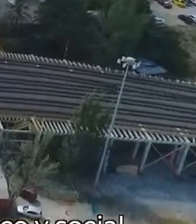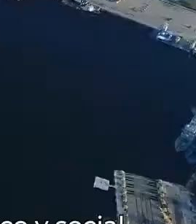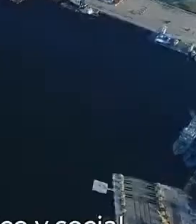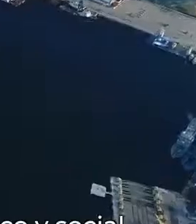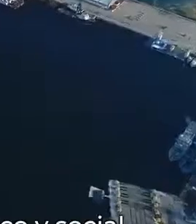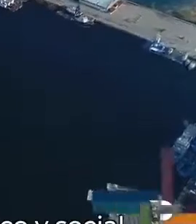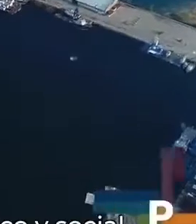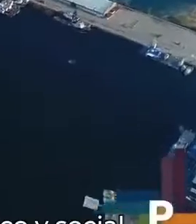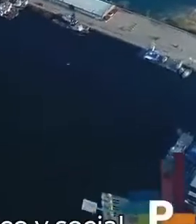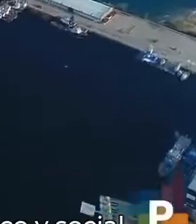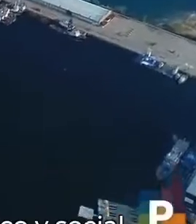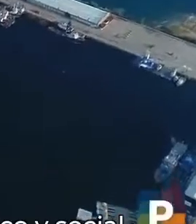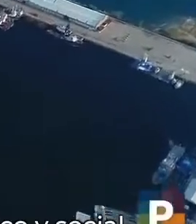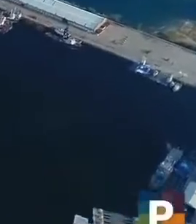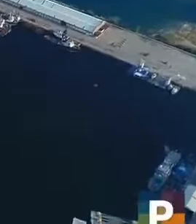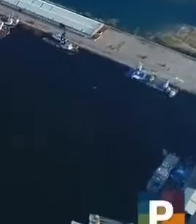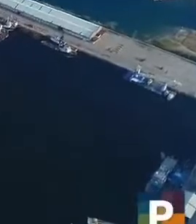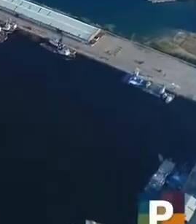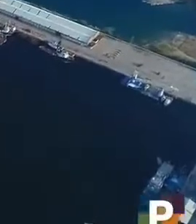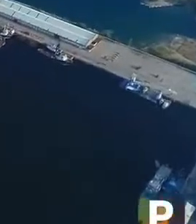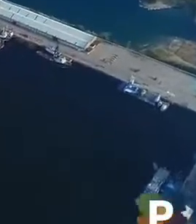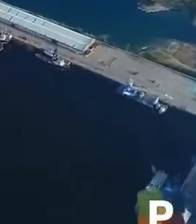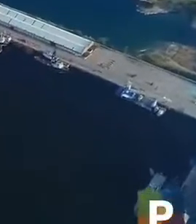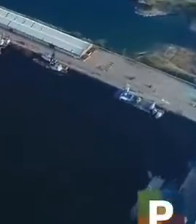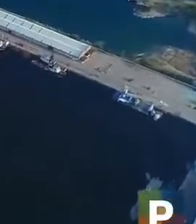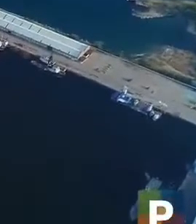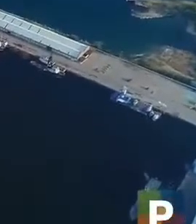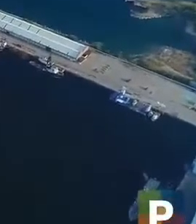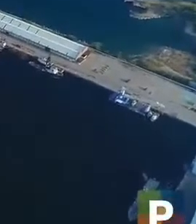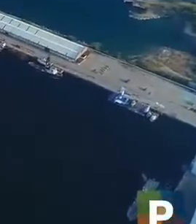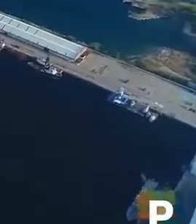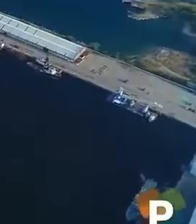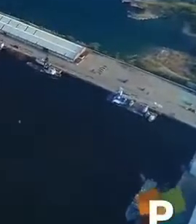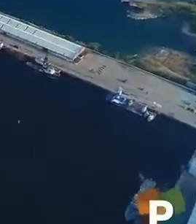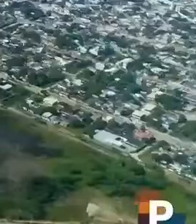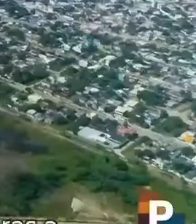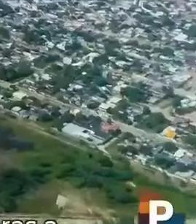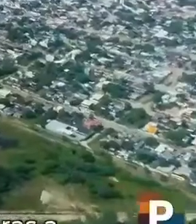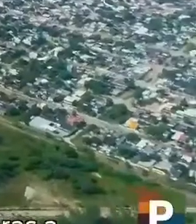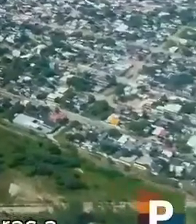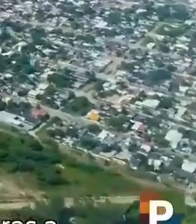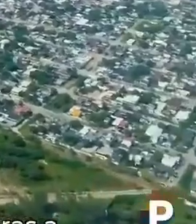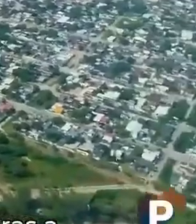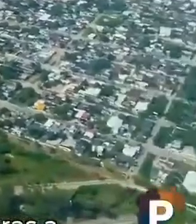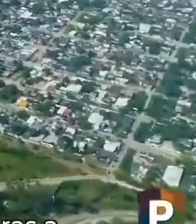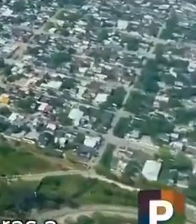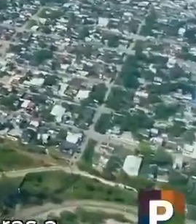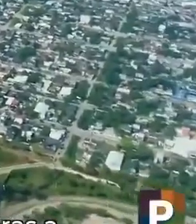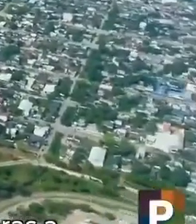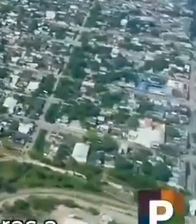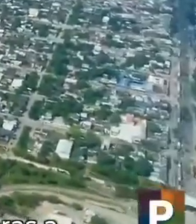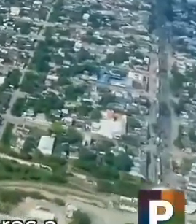crecimiento del bienestar económico y social de las y los habitantes de la región. A